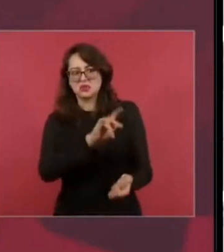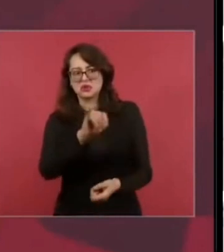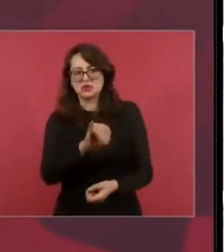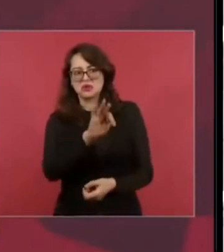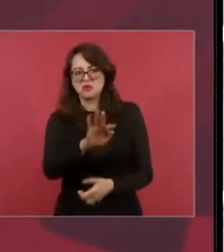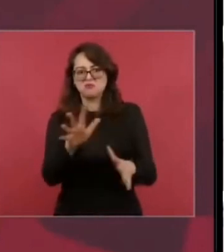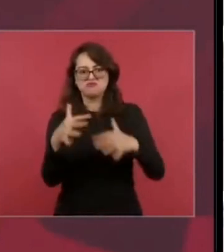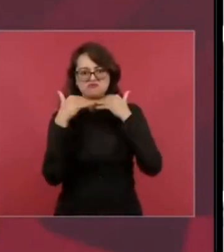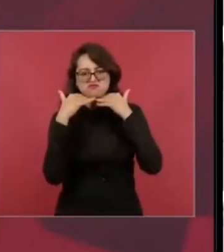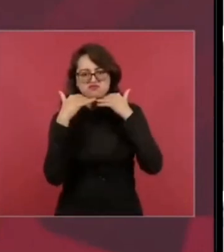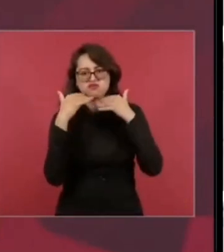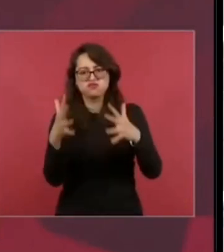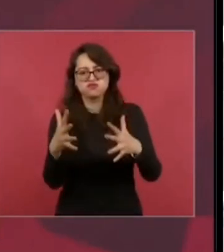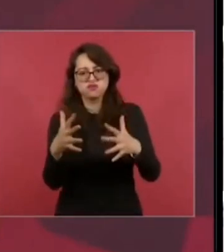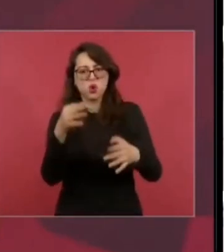3.578 millones